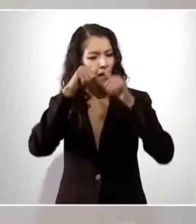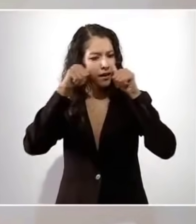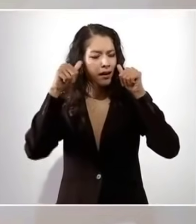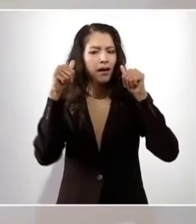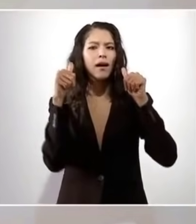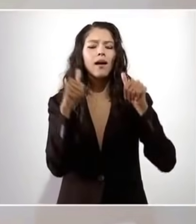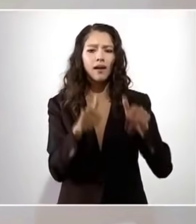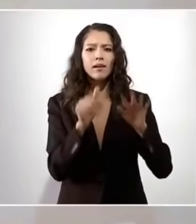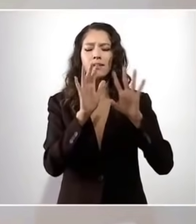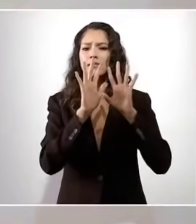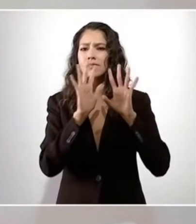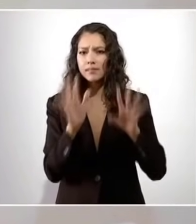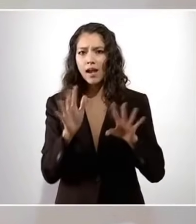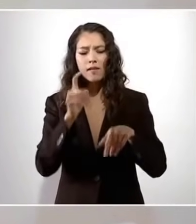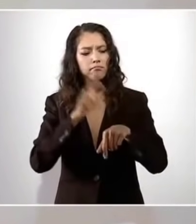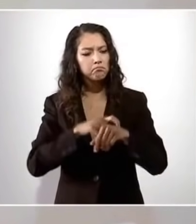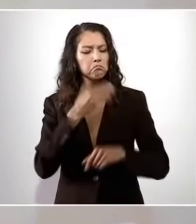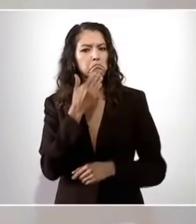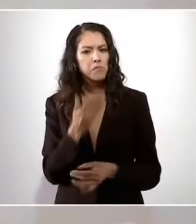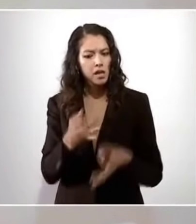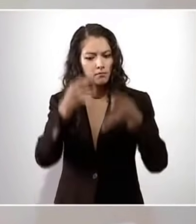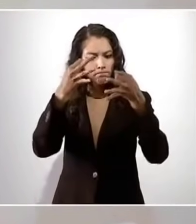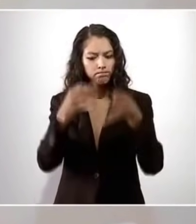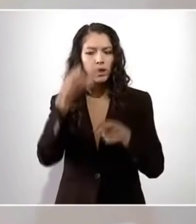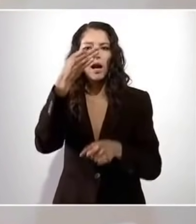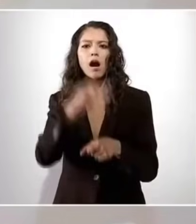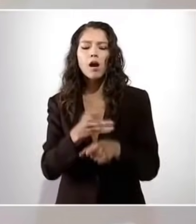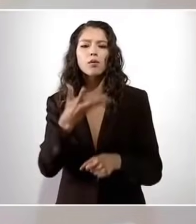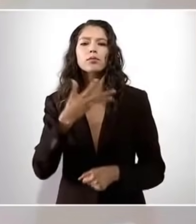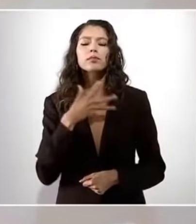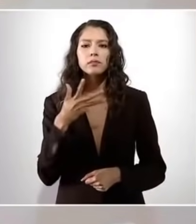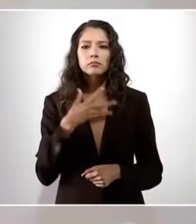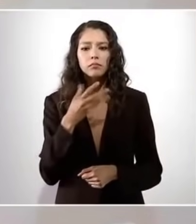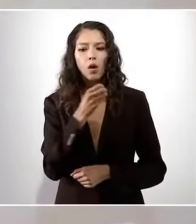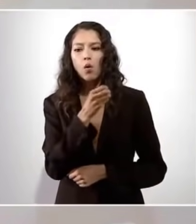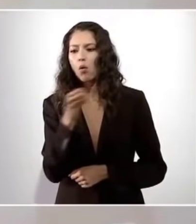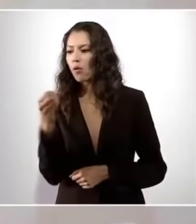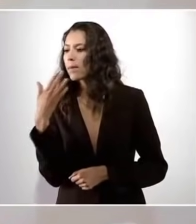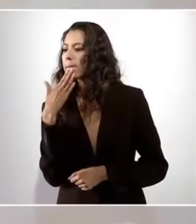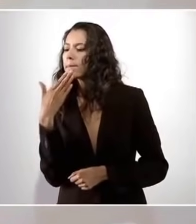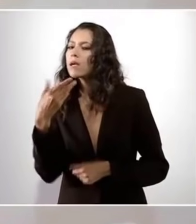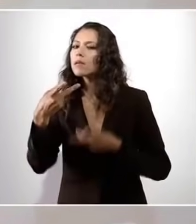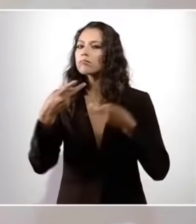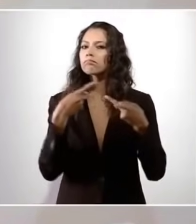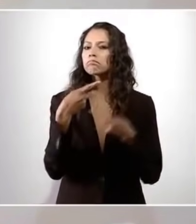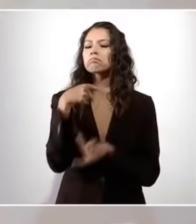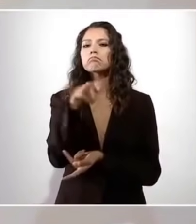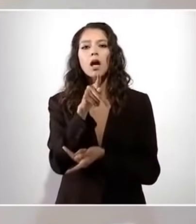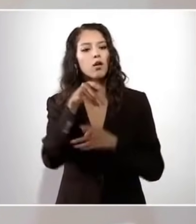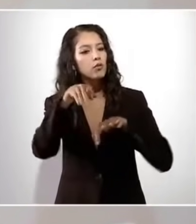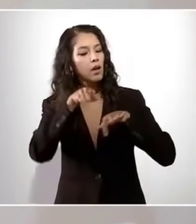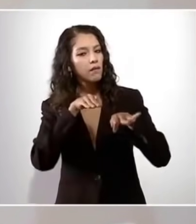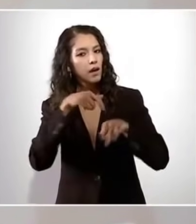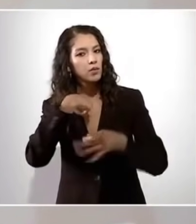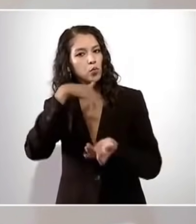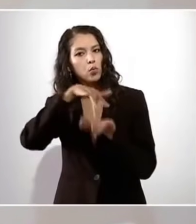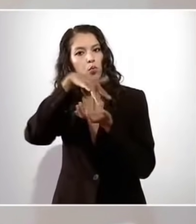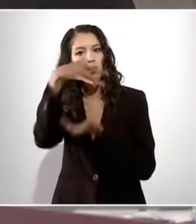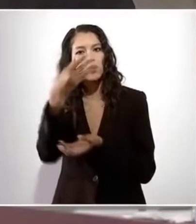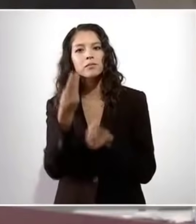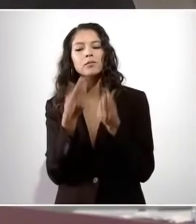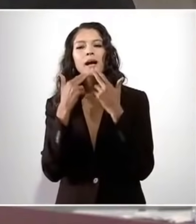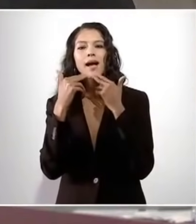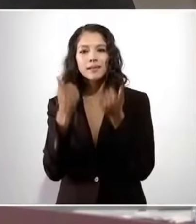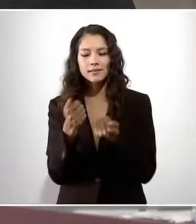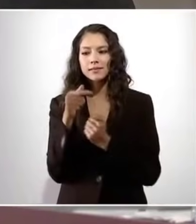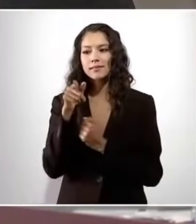atendido, se ha dado en tiempo y forma, ahorita estamos en orden. Sin embargo, pues está trabajando y yo agradezco mucho a Hacienda,